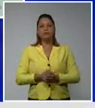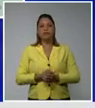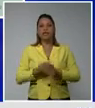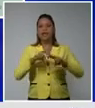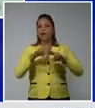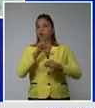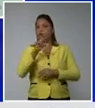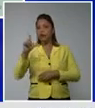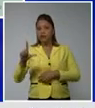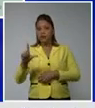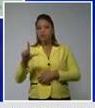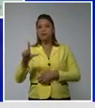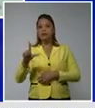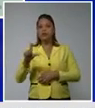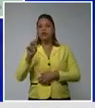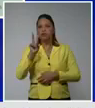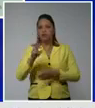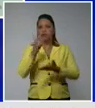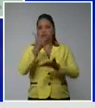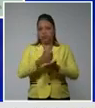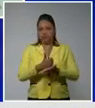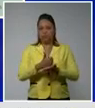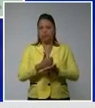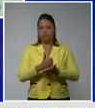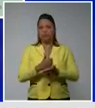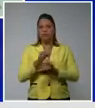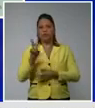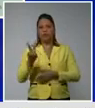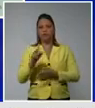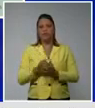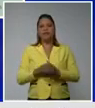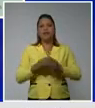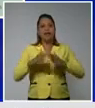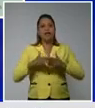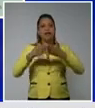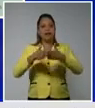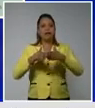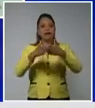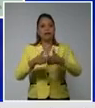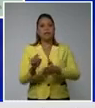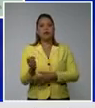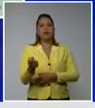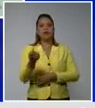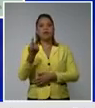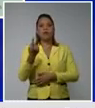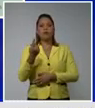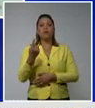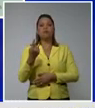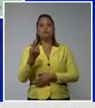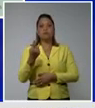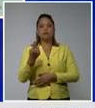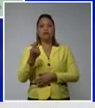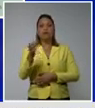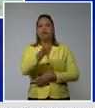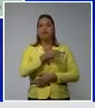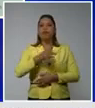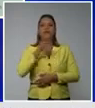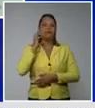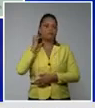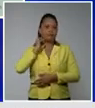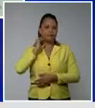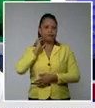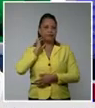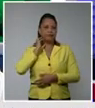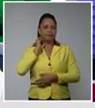dos del municipio Holguín, y en Granma 1 del municipio Manzanillo. Ese es el